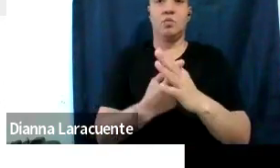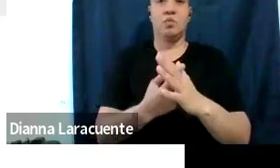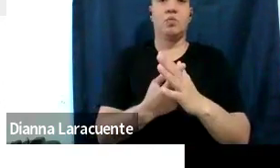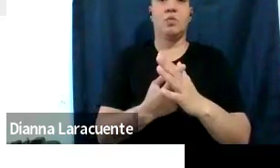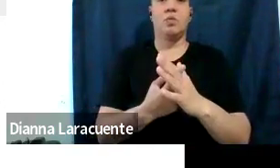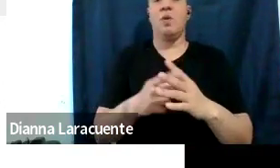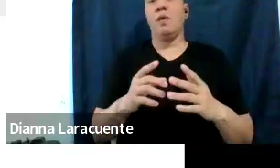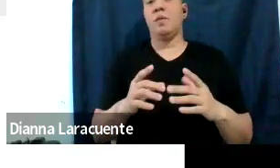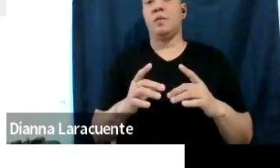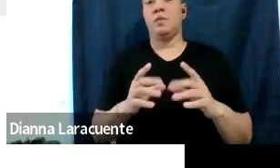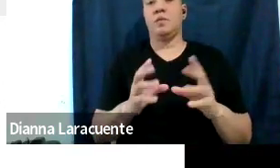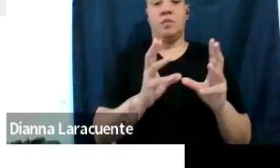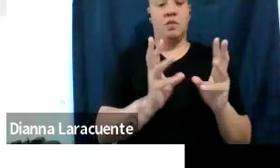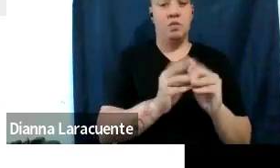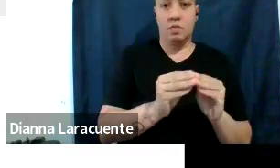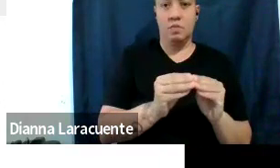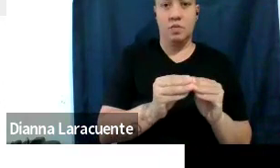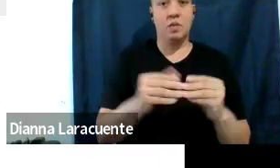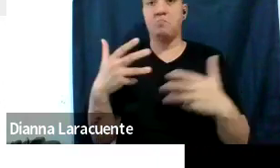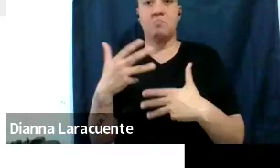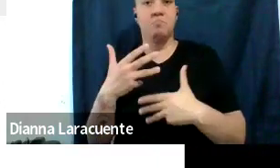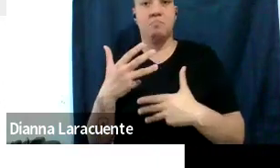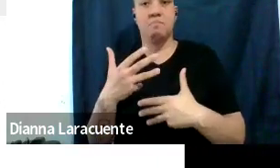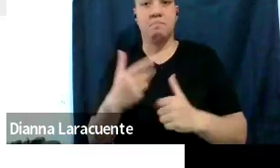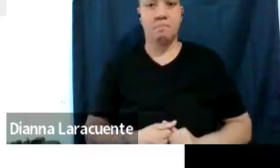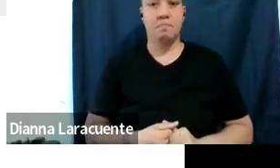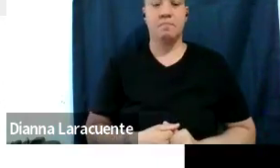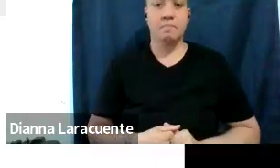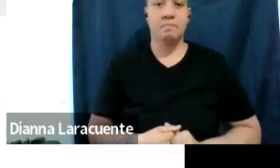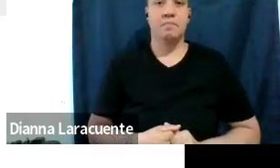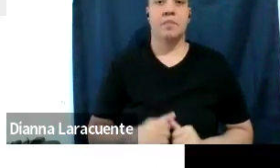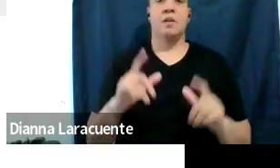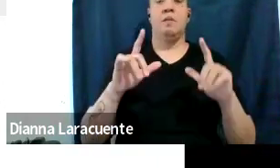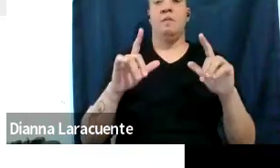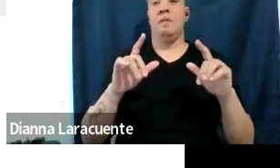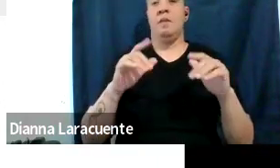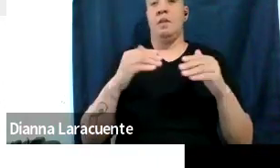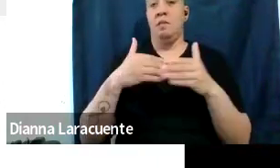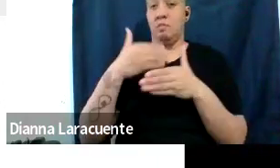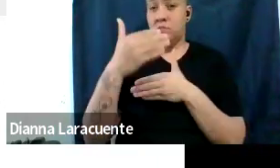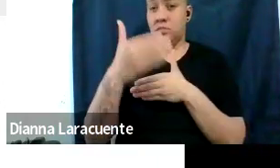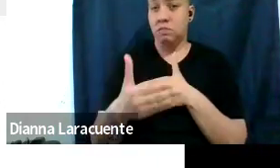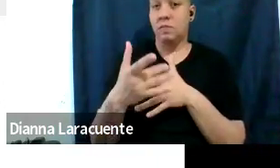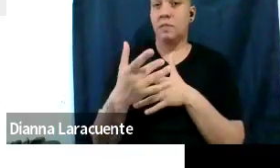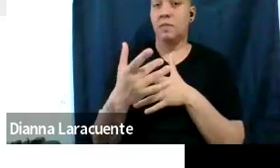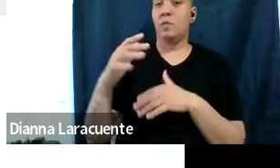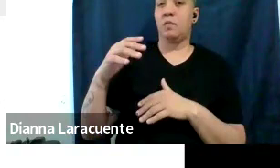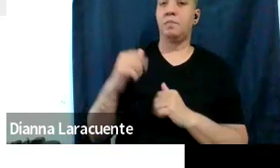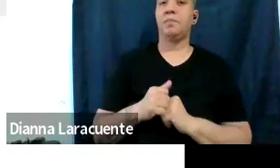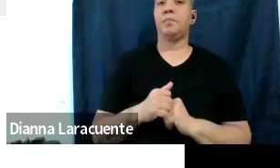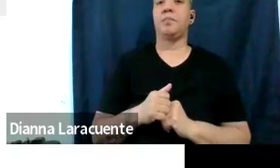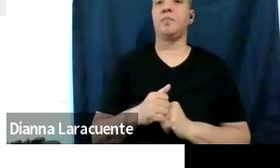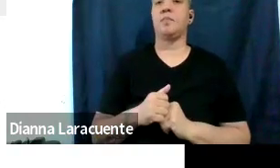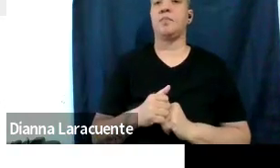ni la reunimos, ni le tememos. Varios años más tarde dice, resistir a